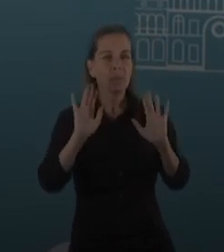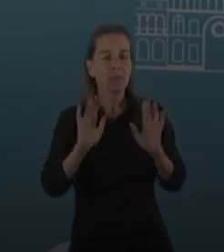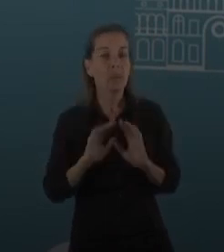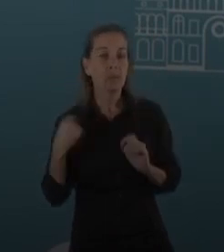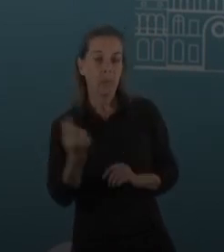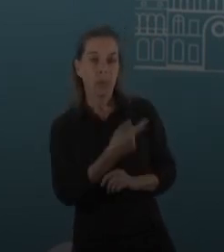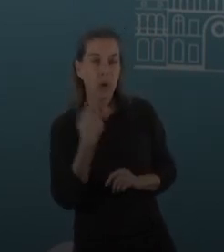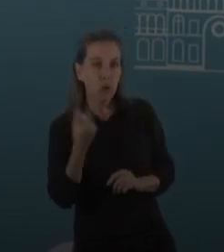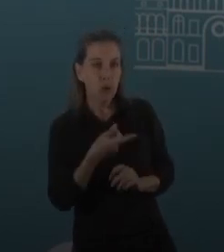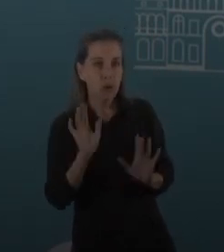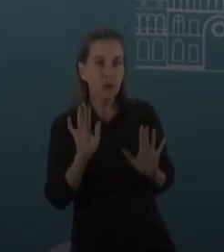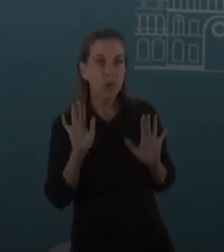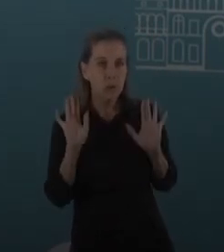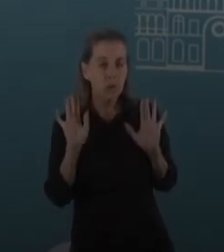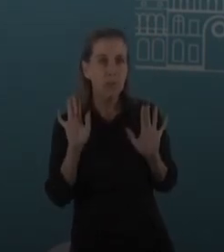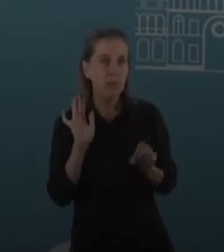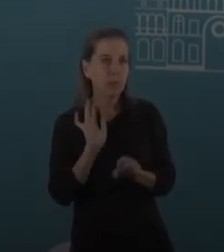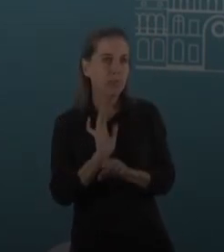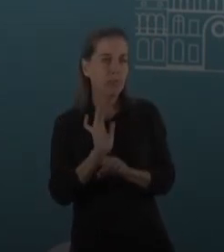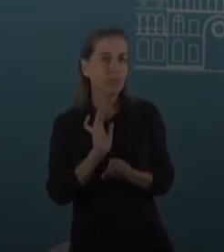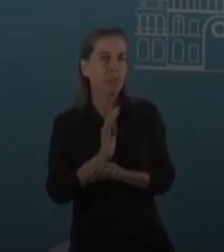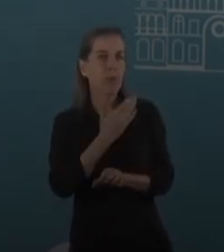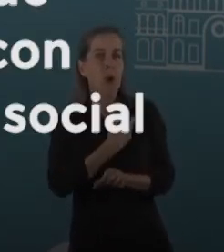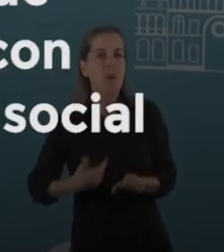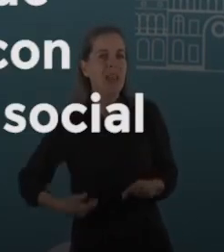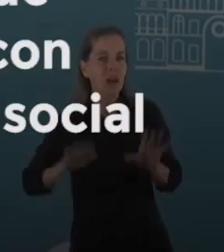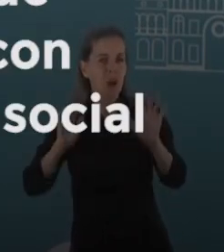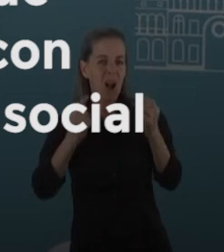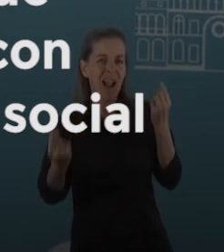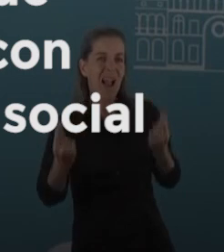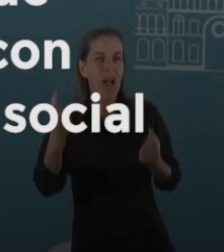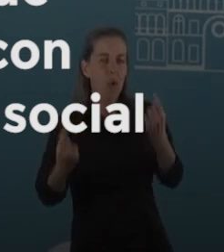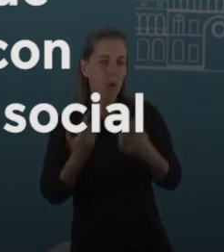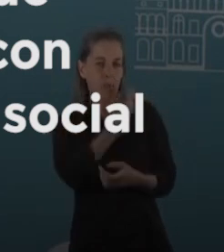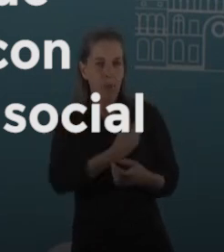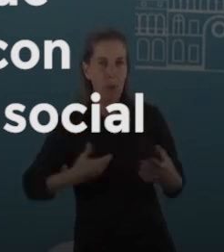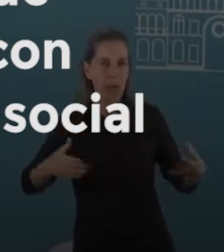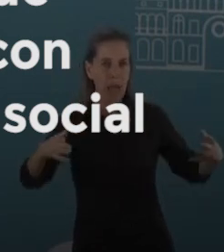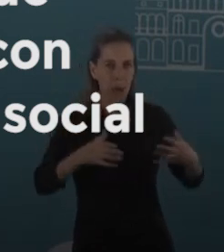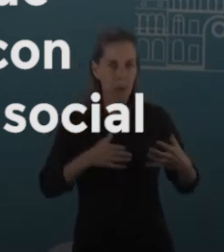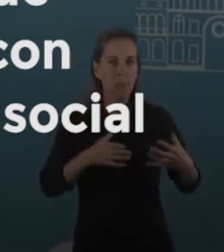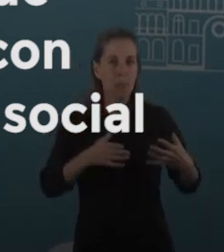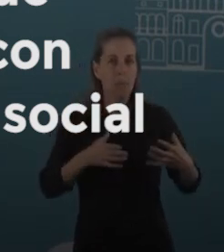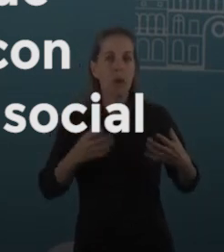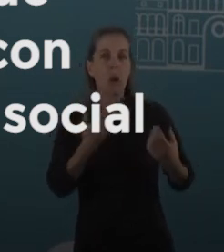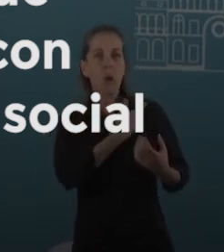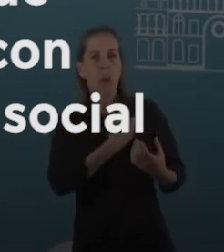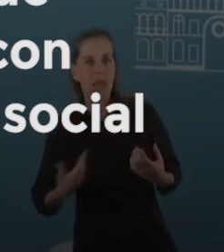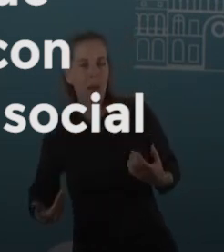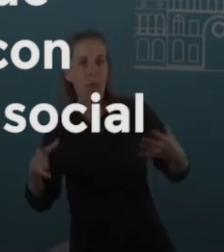Lo que nosotros entendemos es que, como todos los gobiernos, cuando uno es gobierno y cuando uno forma parte de una coalición de gobierno, lo que tiene